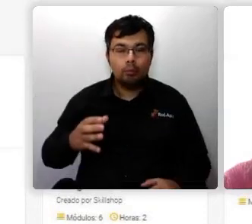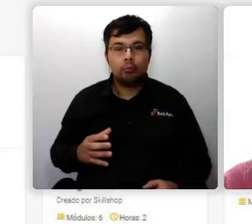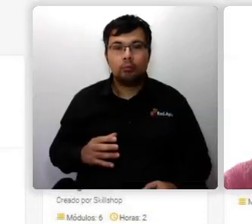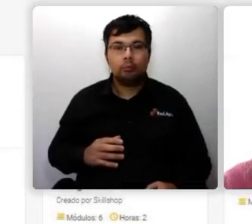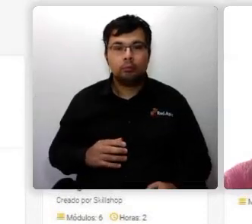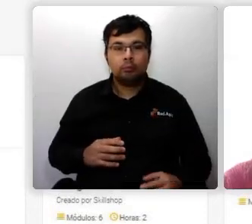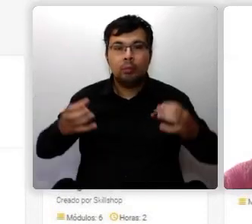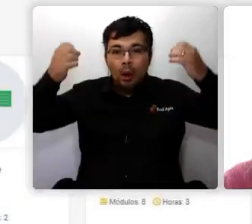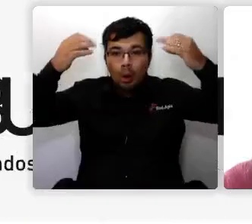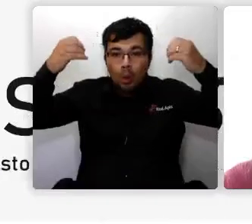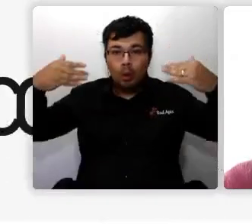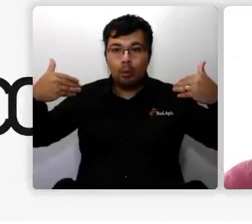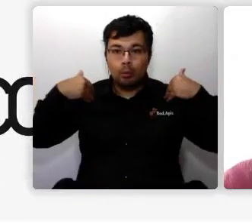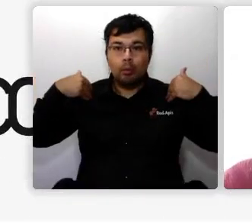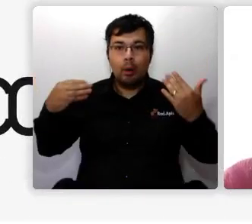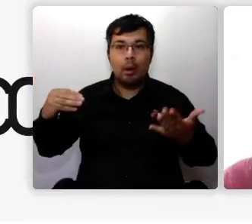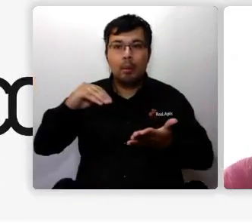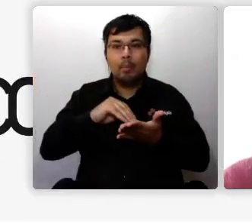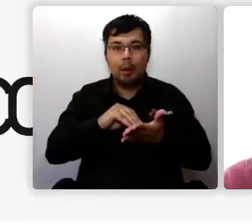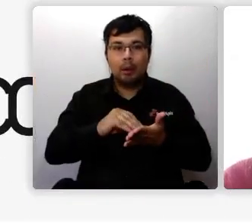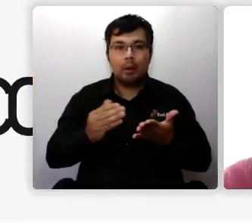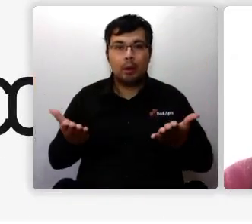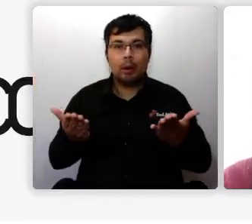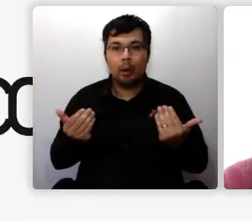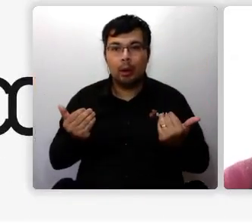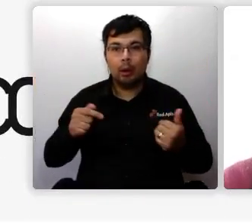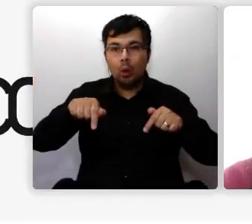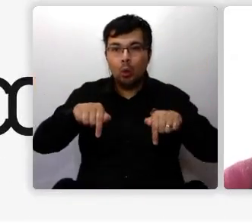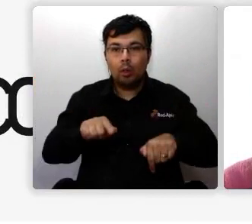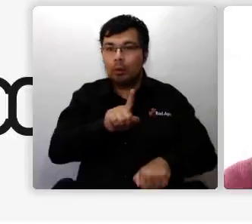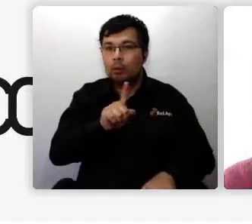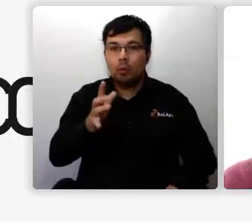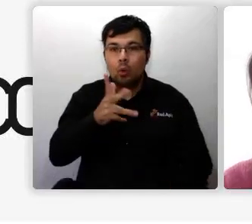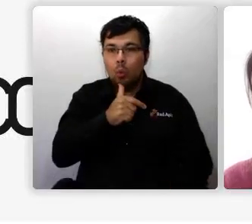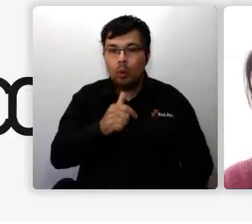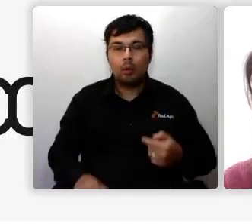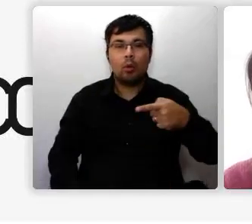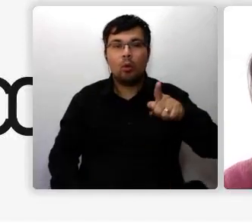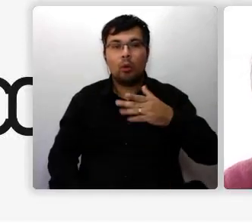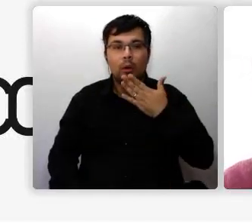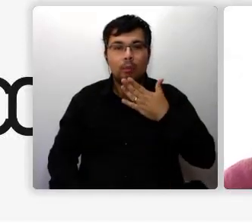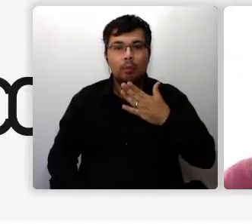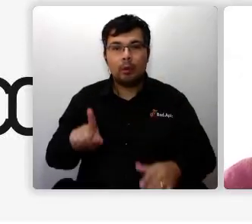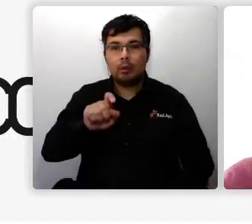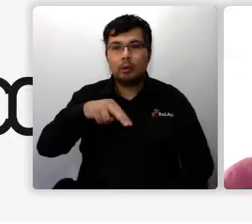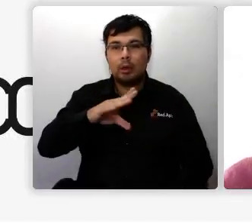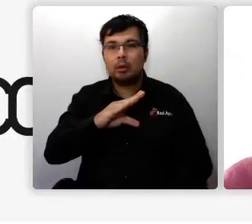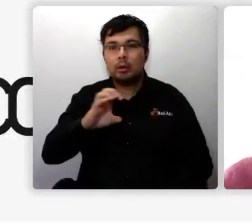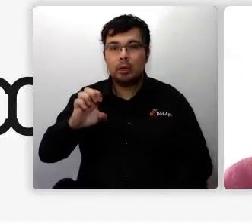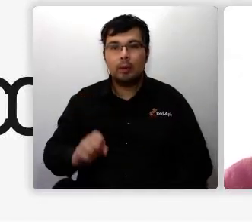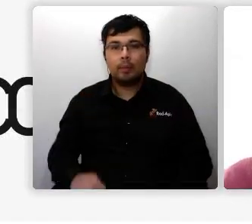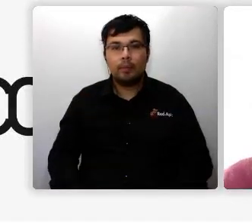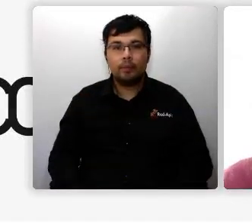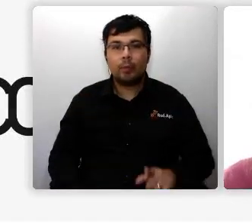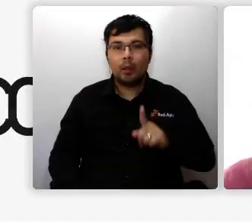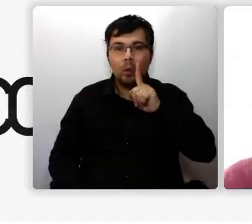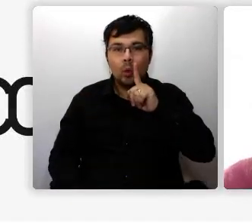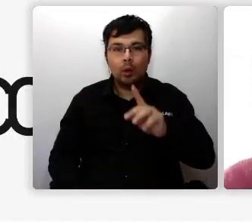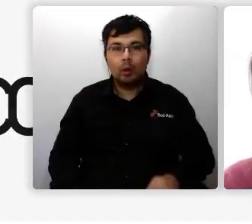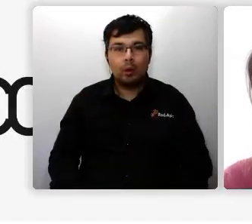especialidades que no necesariamente tenemos hoy día. También tenemos el Sense, el gobierno tiene el Sense, tiene un buscador de